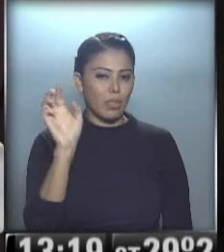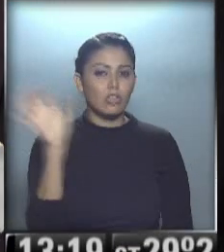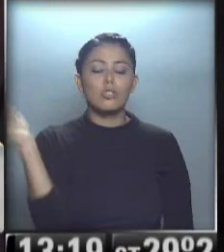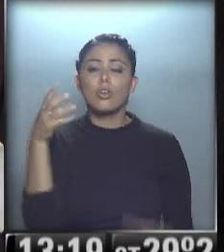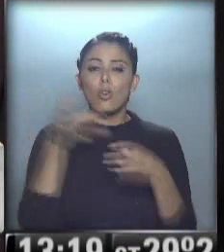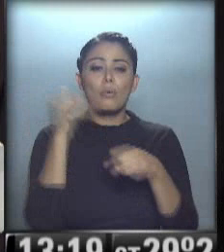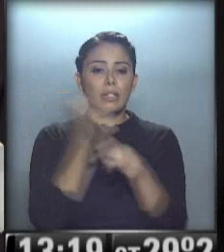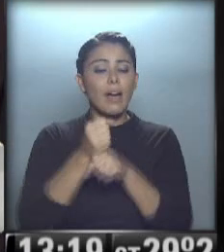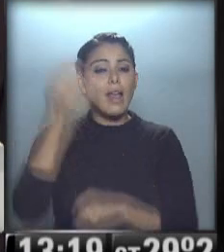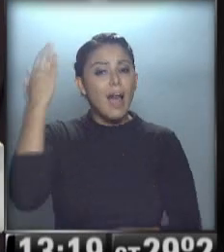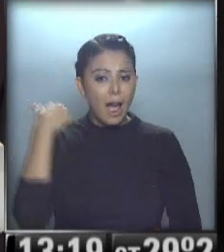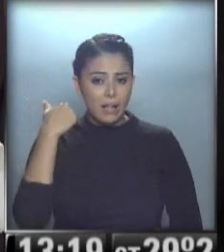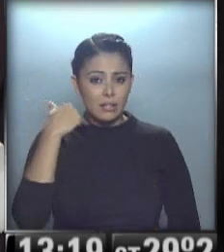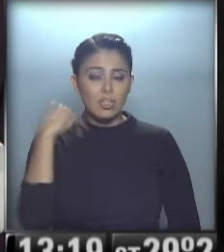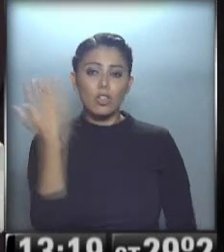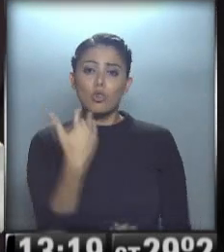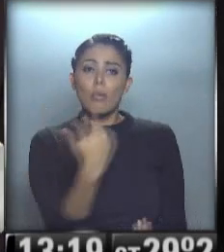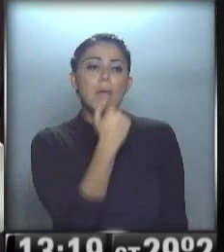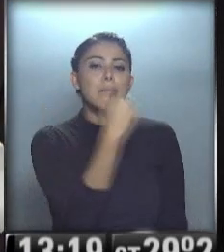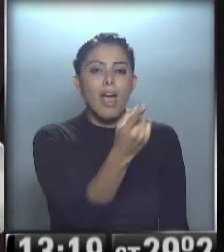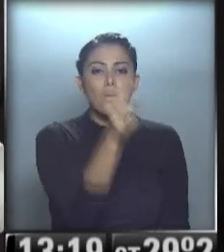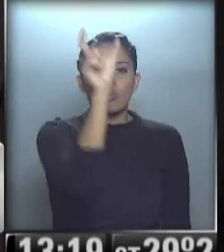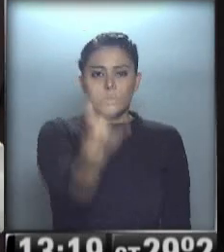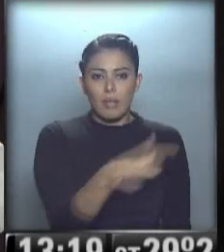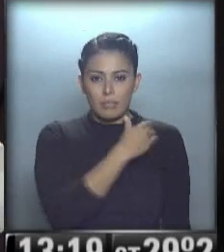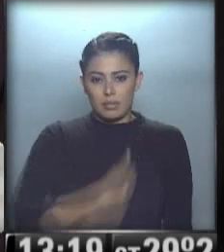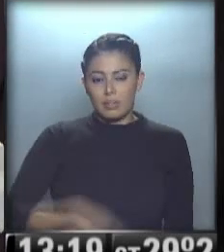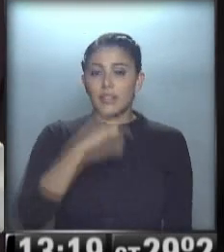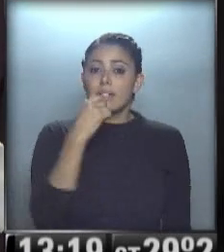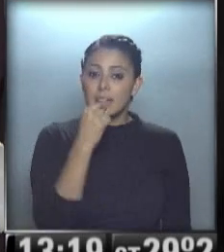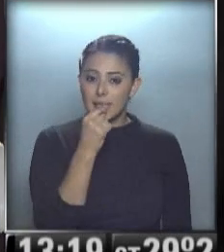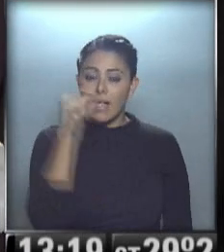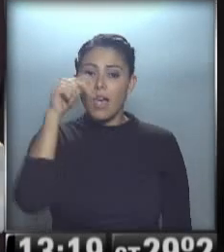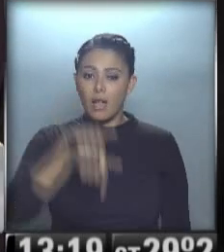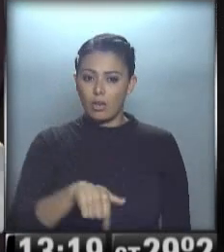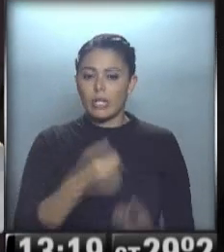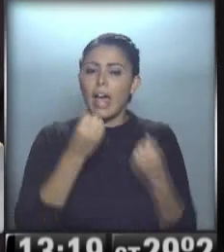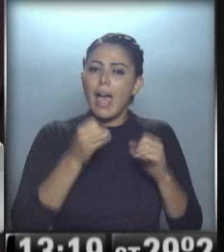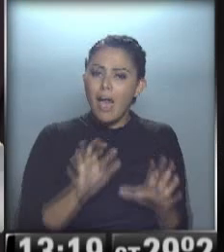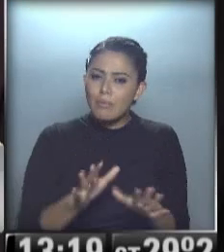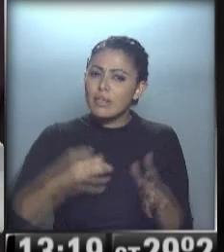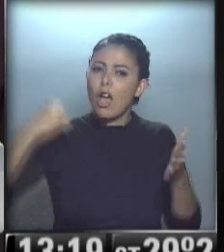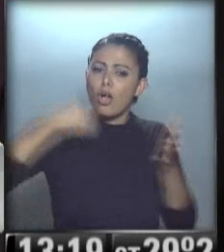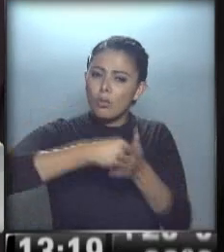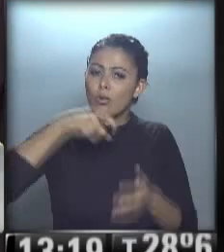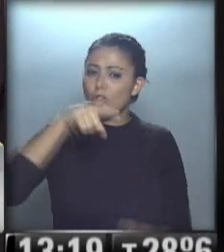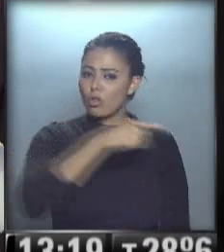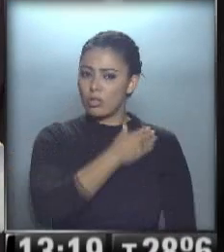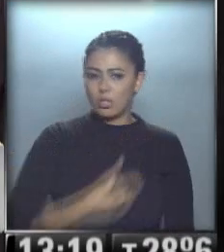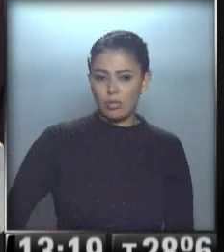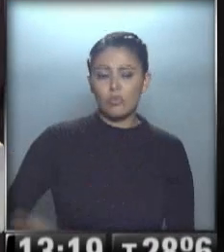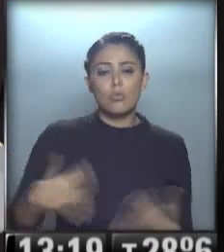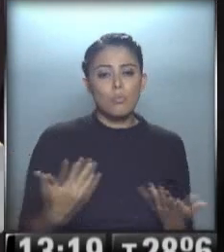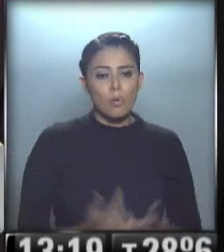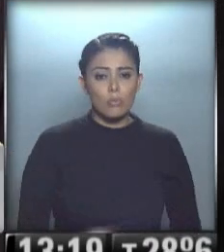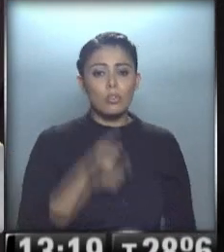esa jornada de ayer cuando le pudimos preguntar a maduro si lo que estaba en marcha era un golpe de estado y por